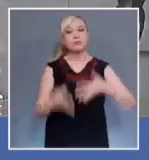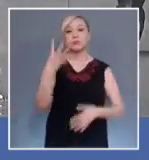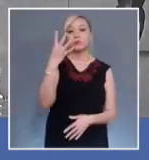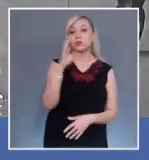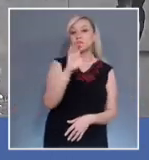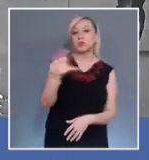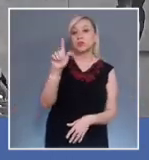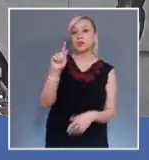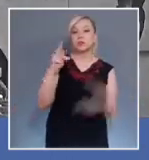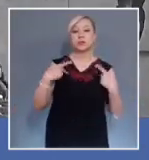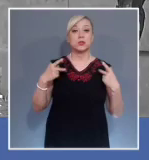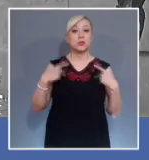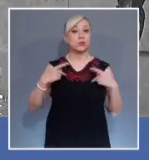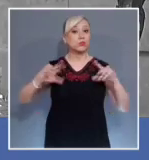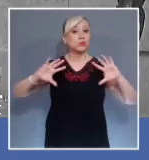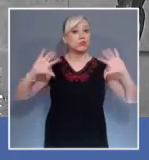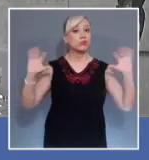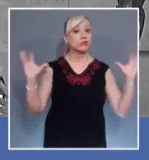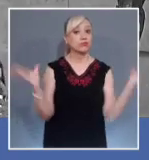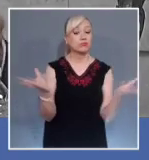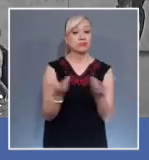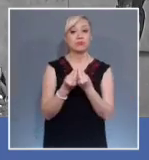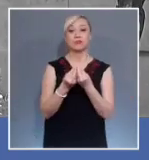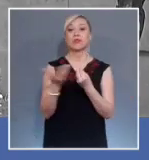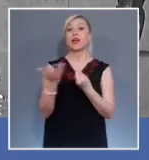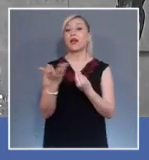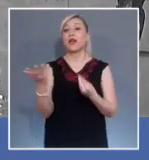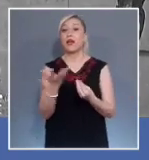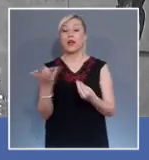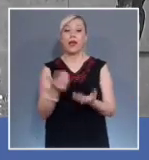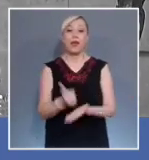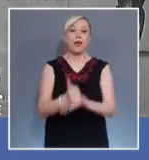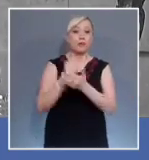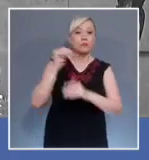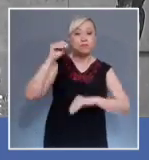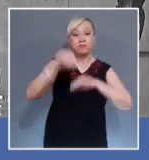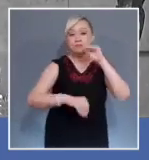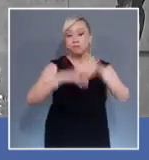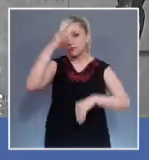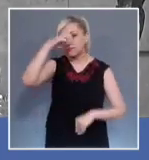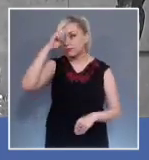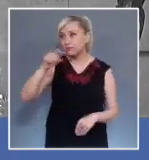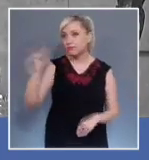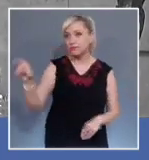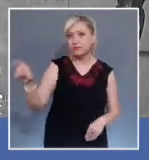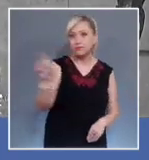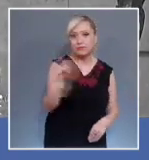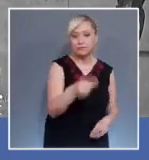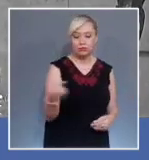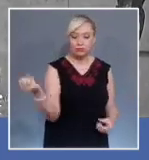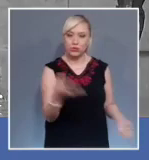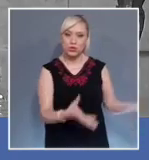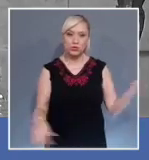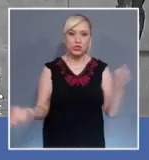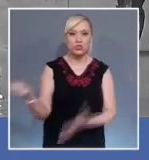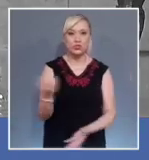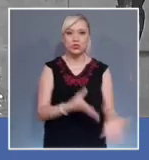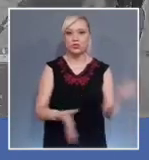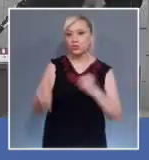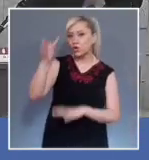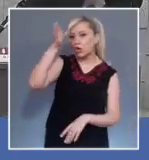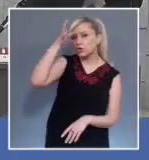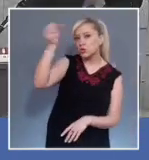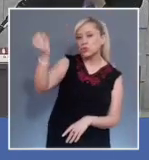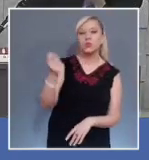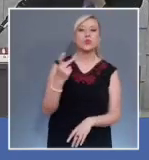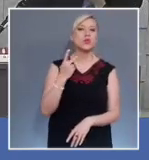integran la familia electoral de su propia experiencia dieron forma a conceptos y a derechos político electorales